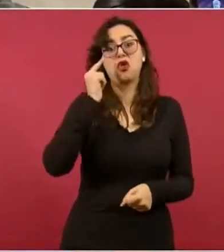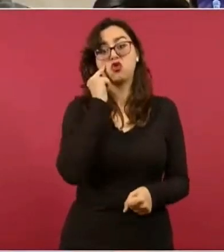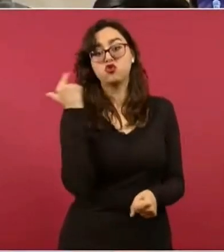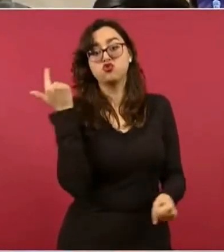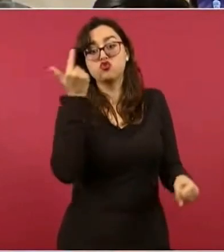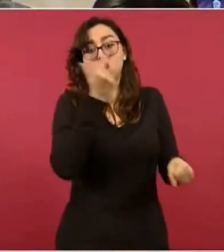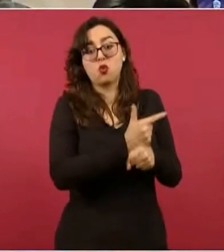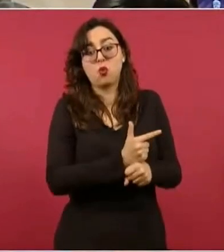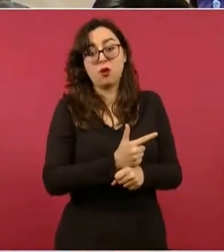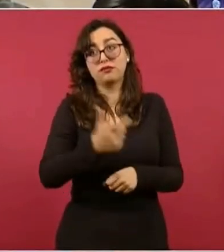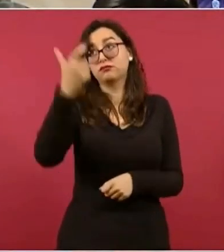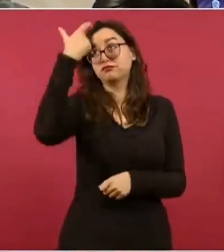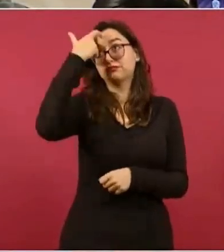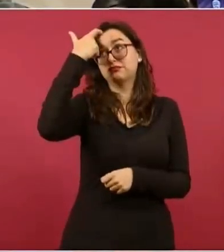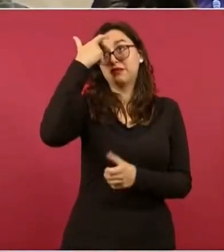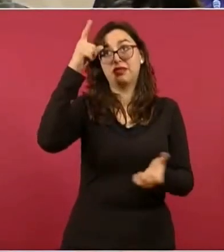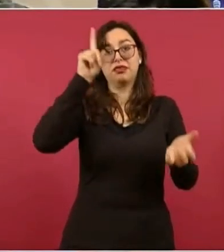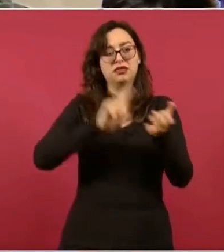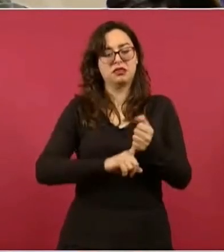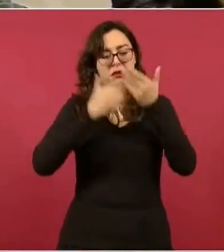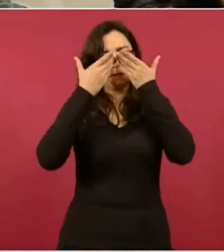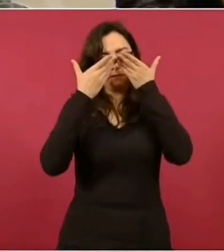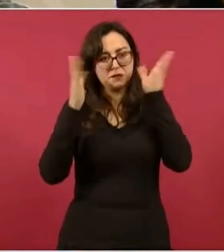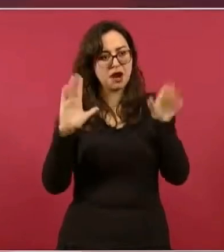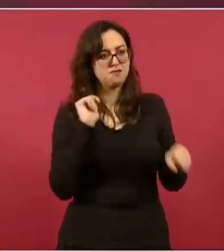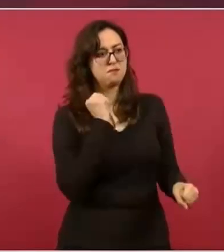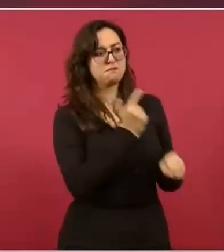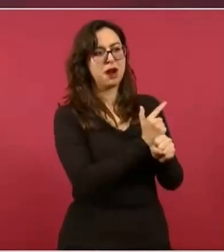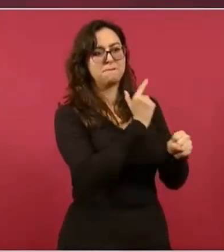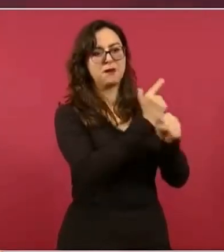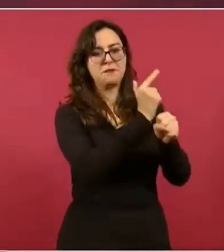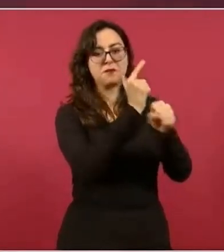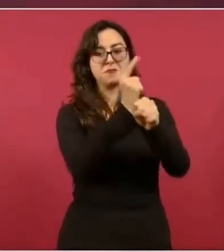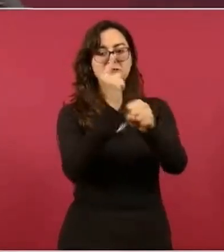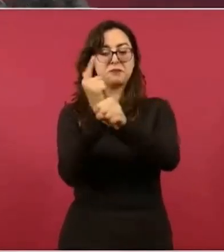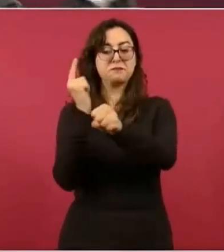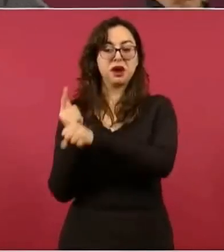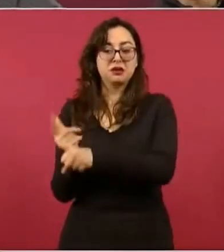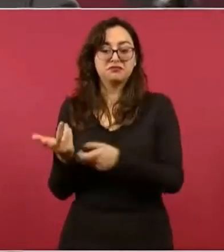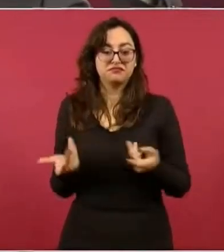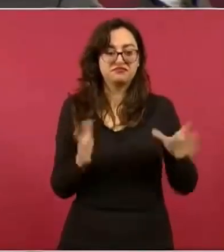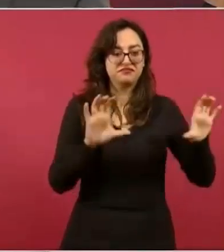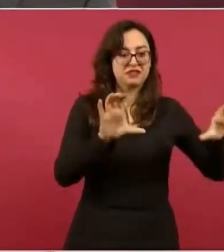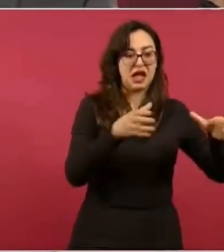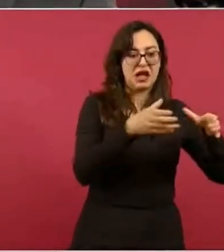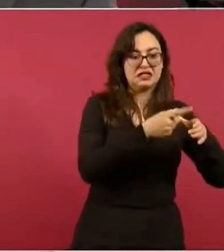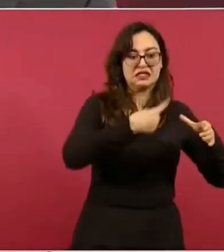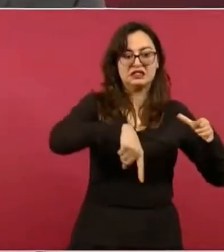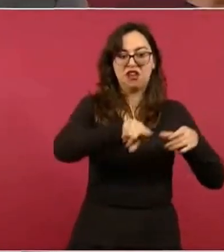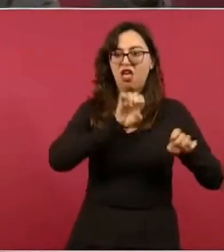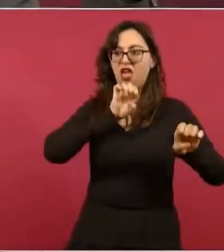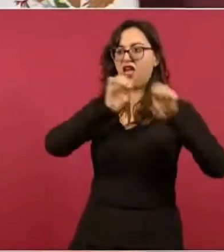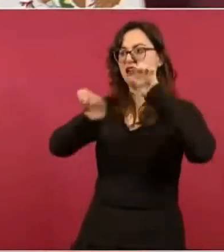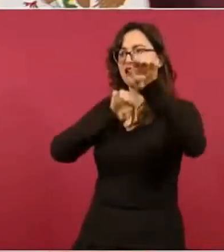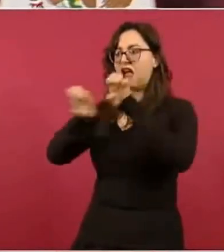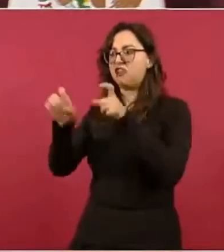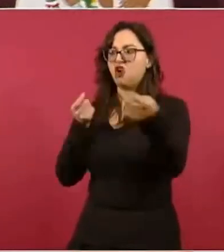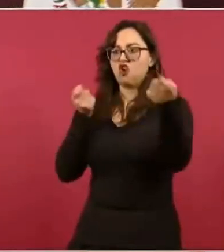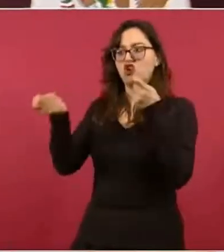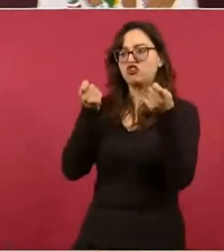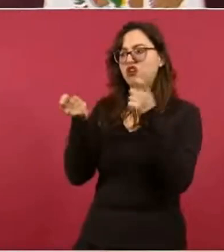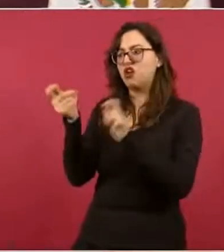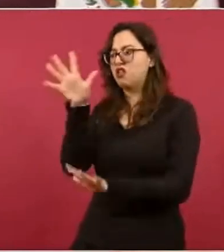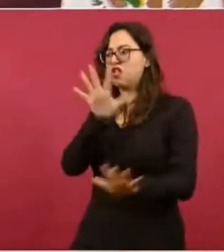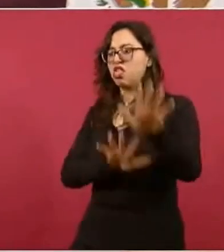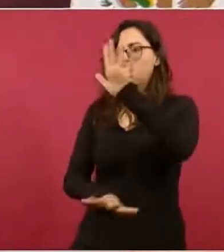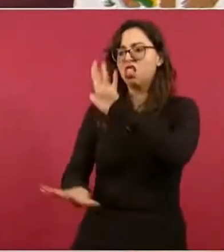como revolución de las conciencias ya no funcionan los mecanismos de control y de